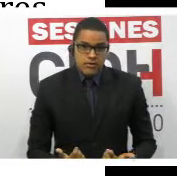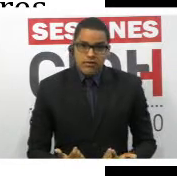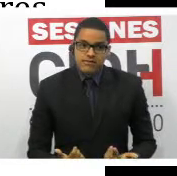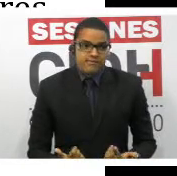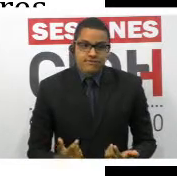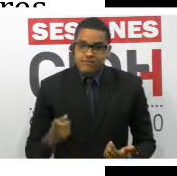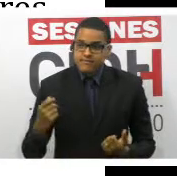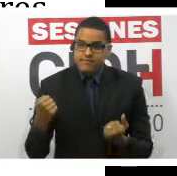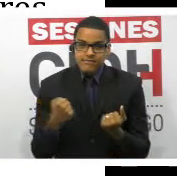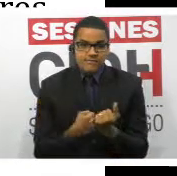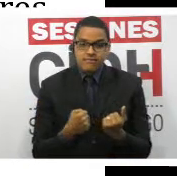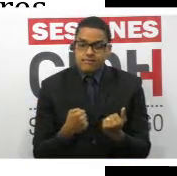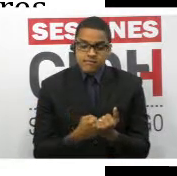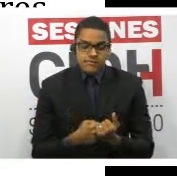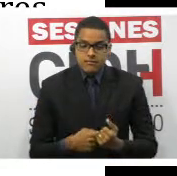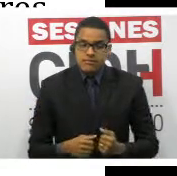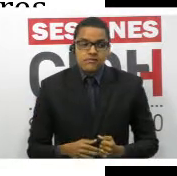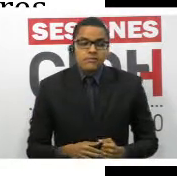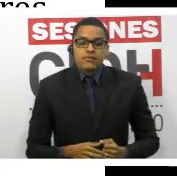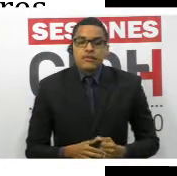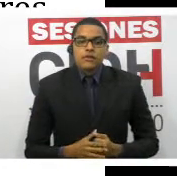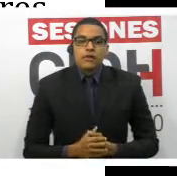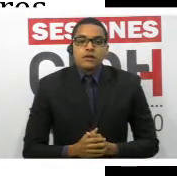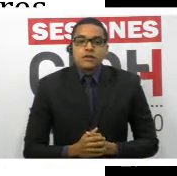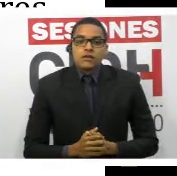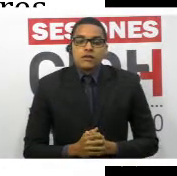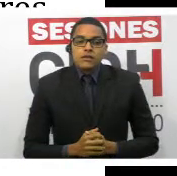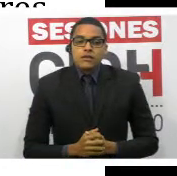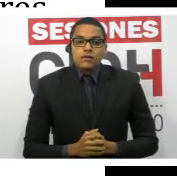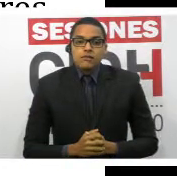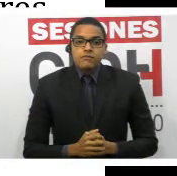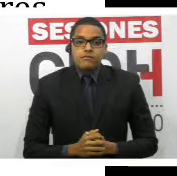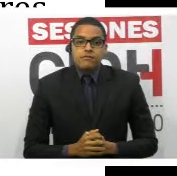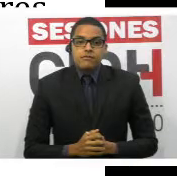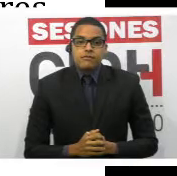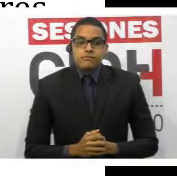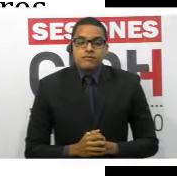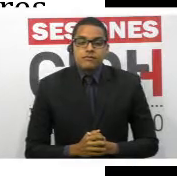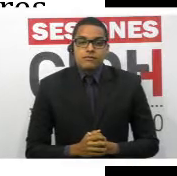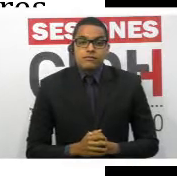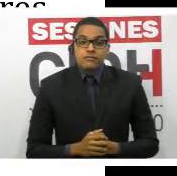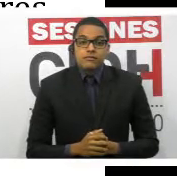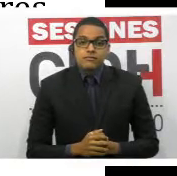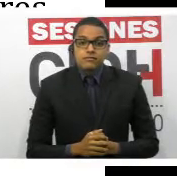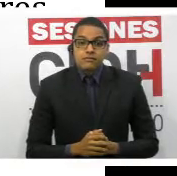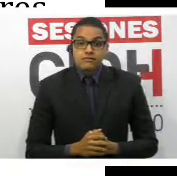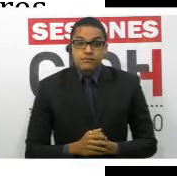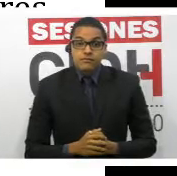compañeras básicamente en anticoncepción digamos este quirúrgica las esterilizaciones muchas veces se